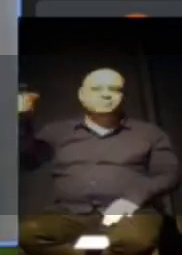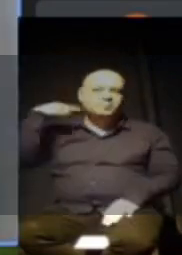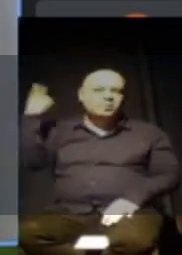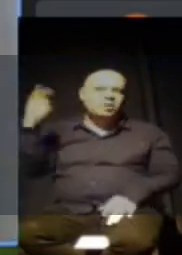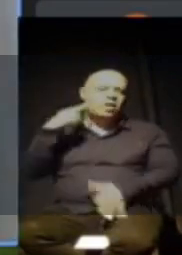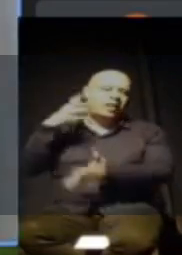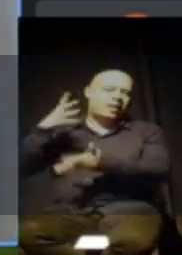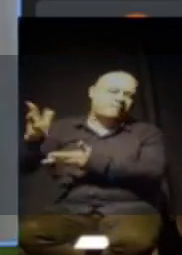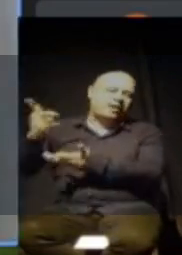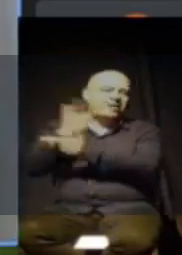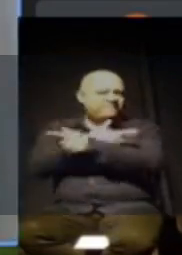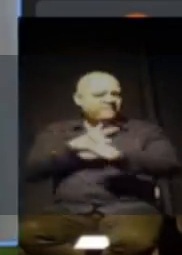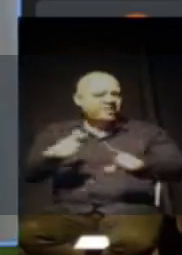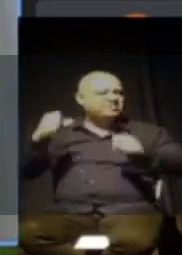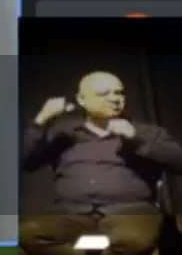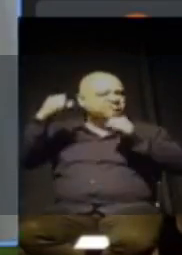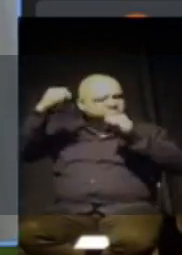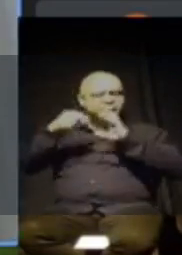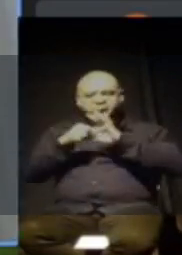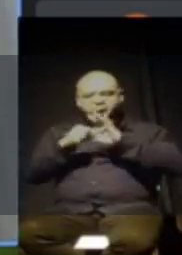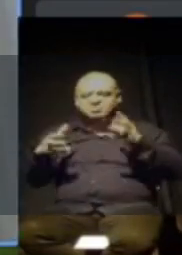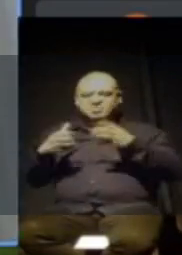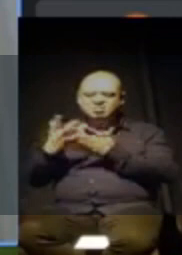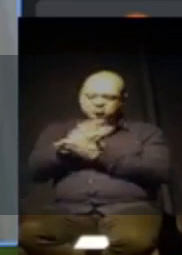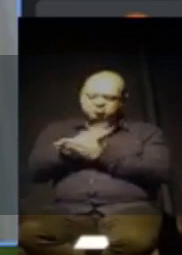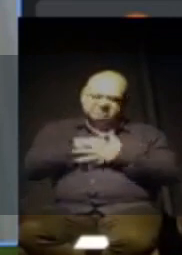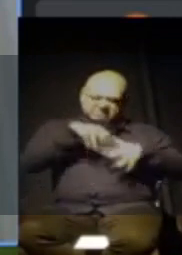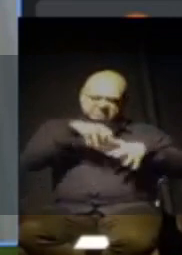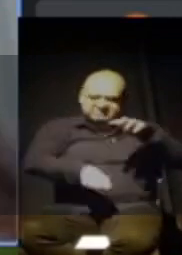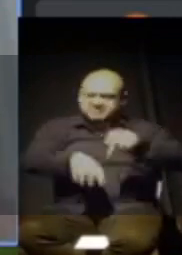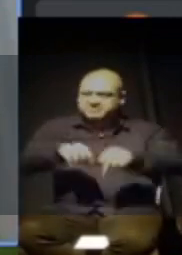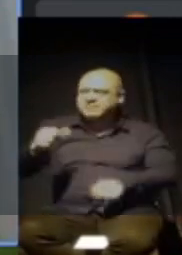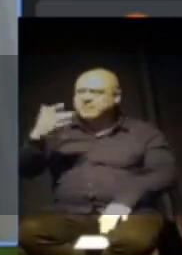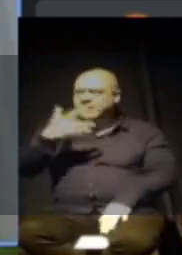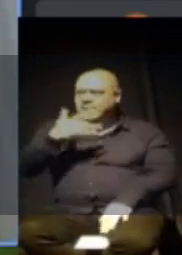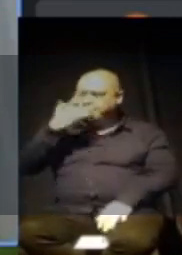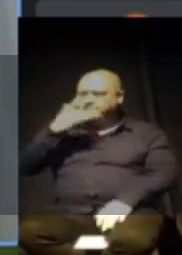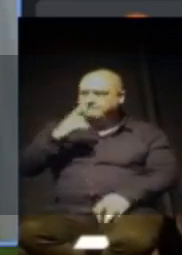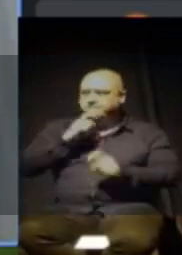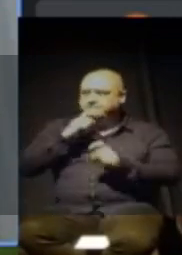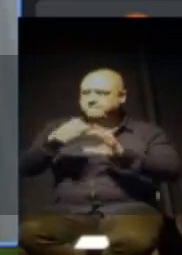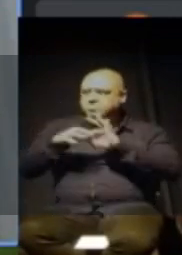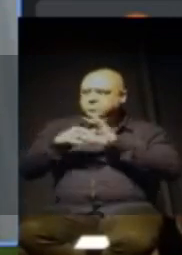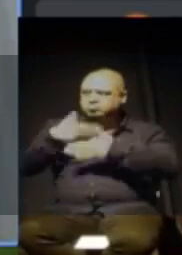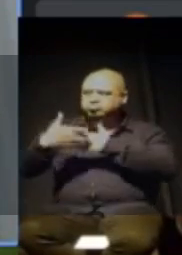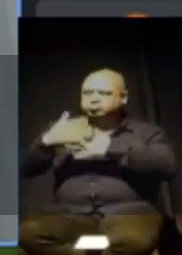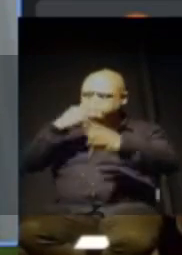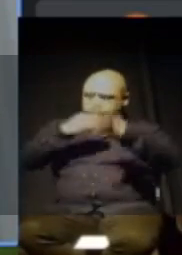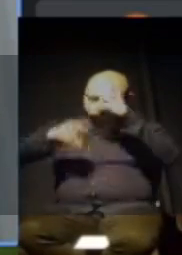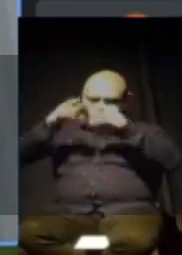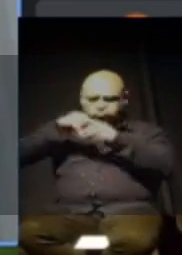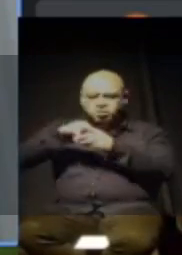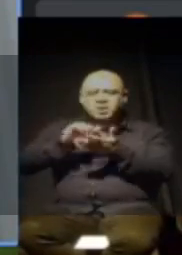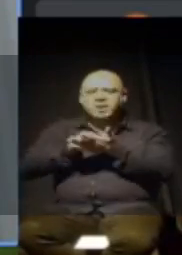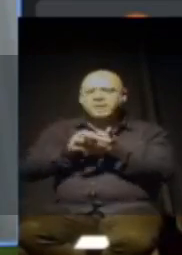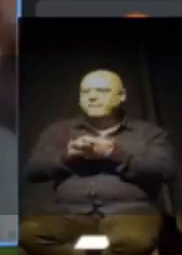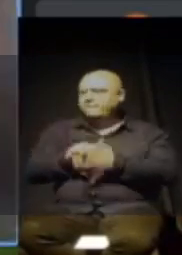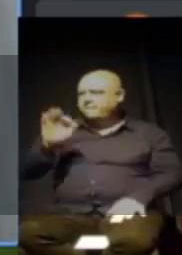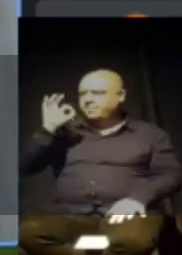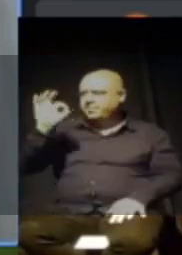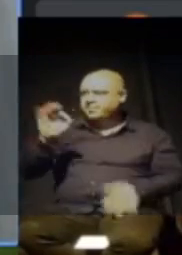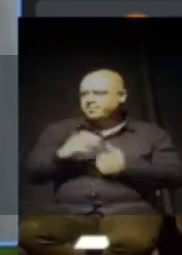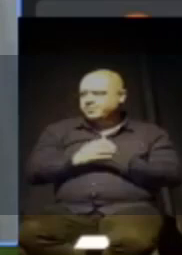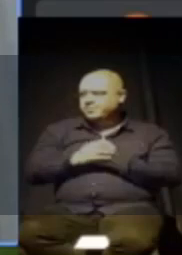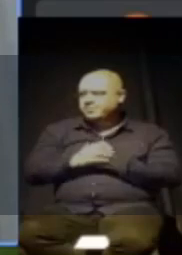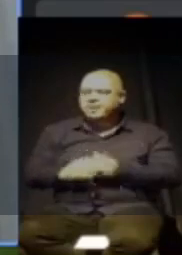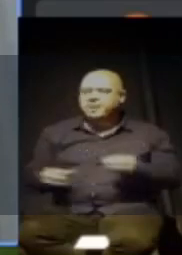que producidas por el neoliberalismo, el capitalismo, el extractivismo, el neocolonialismo y los racismos, tenemos que reciclar aprendizajes para tejer con radicalidad, es